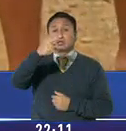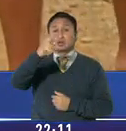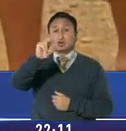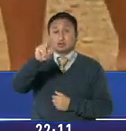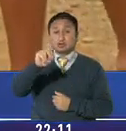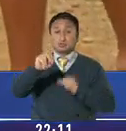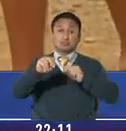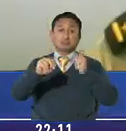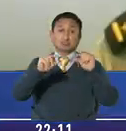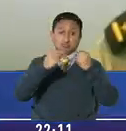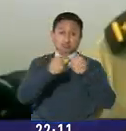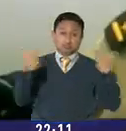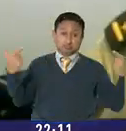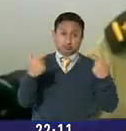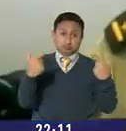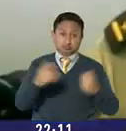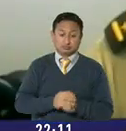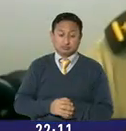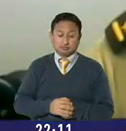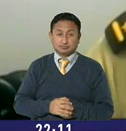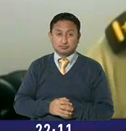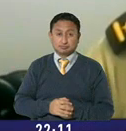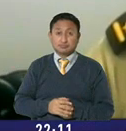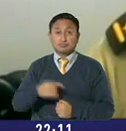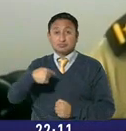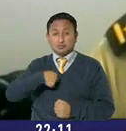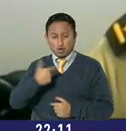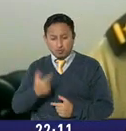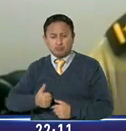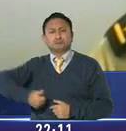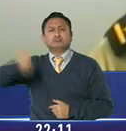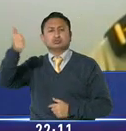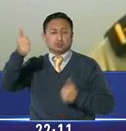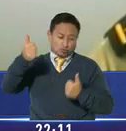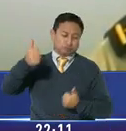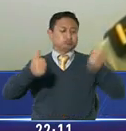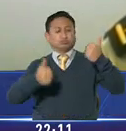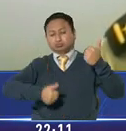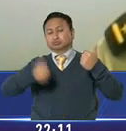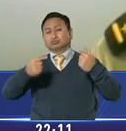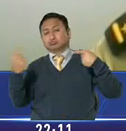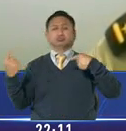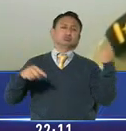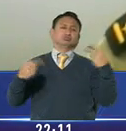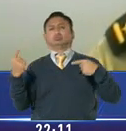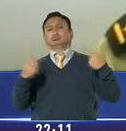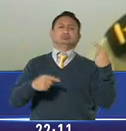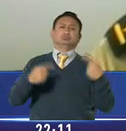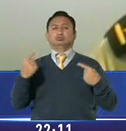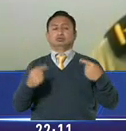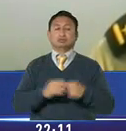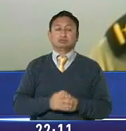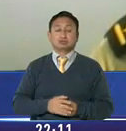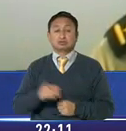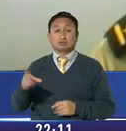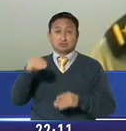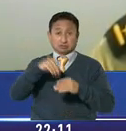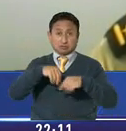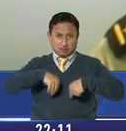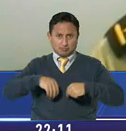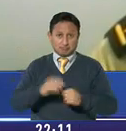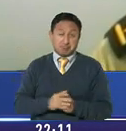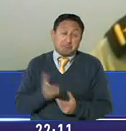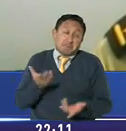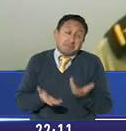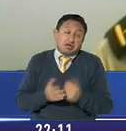otra organización. Por tratar de predominar y tener hegemonía de poder dentro de las organizaciones, ¿no?